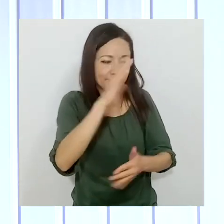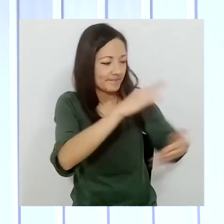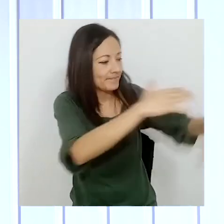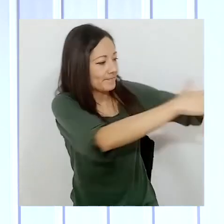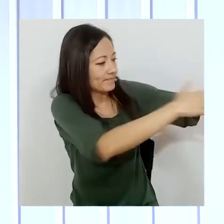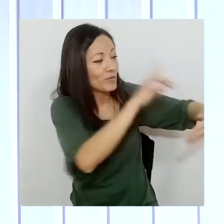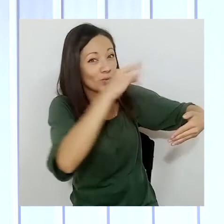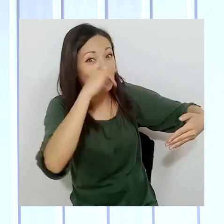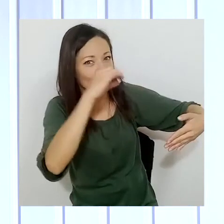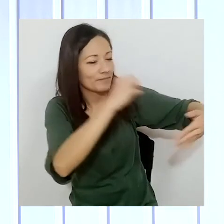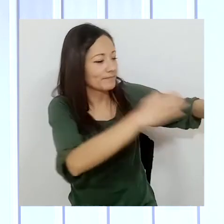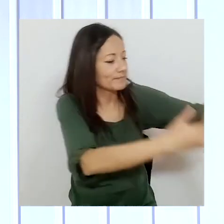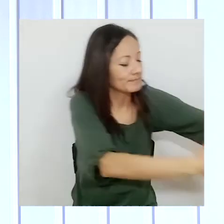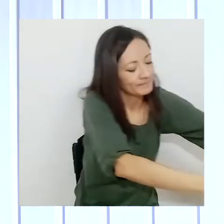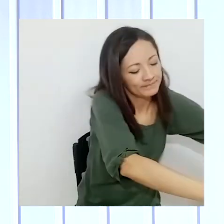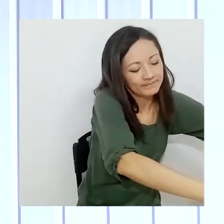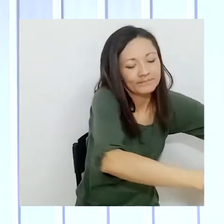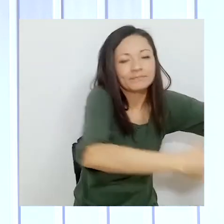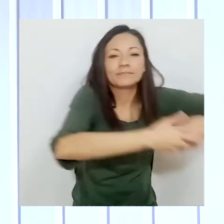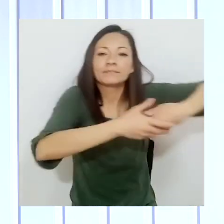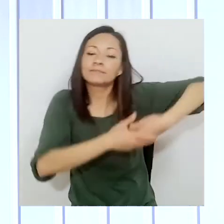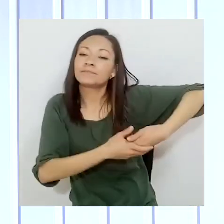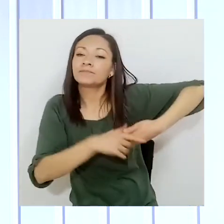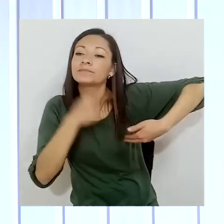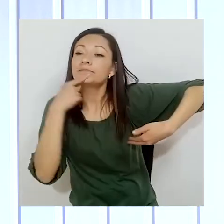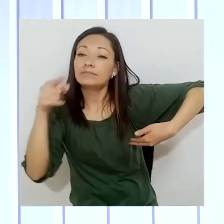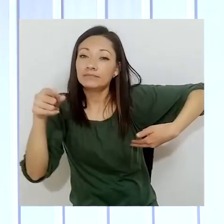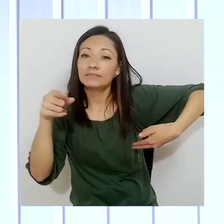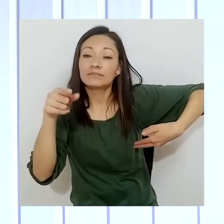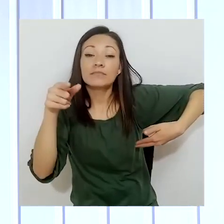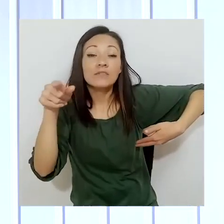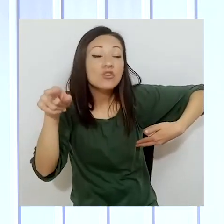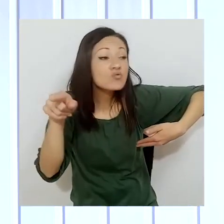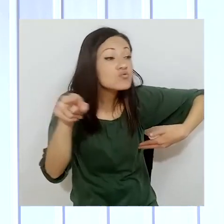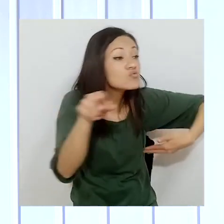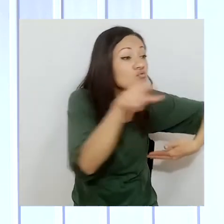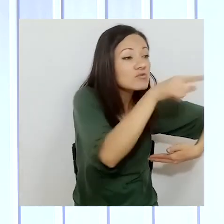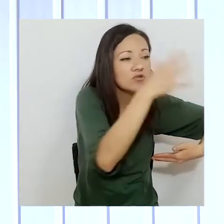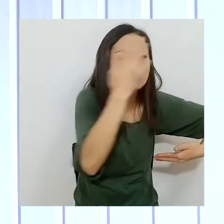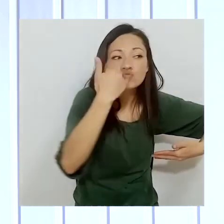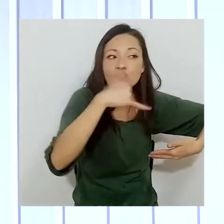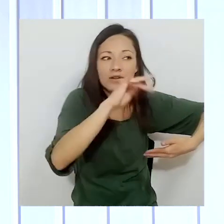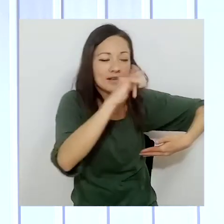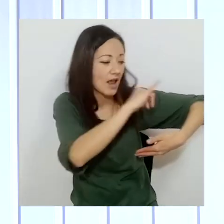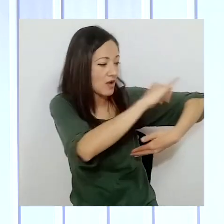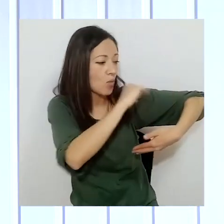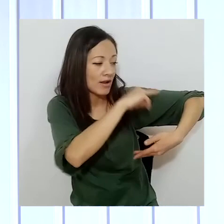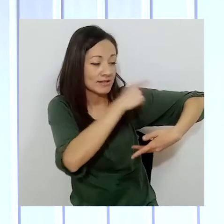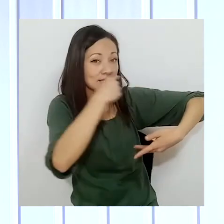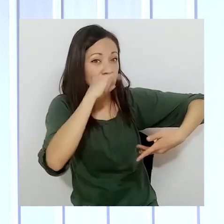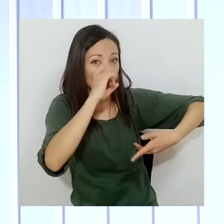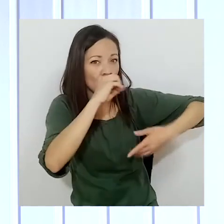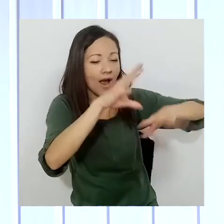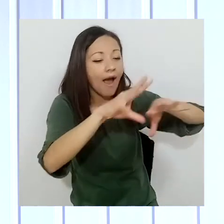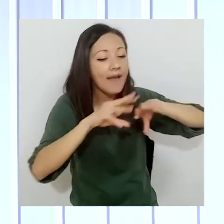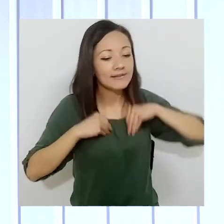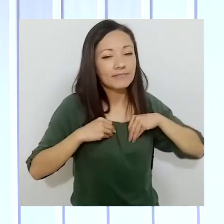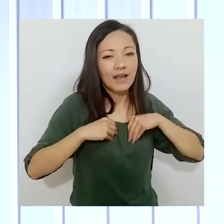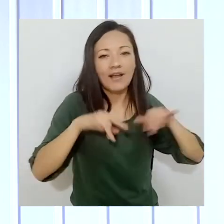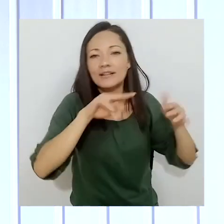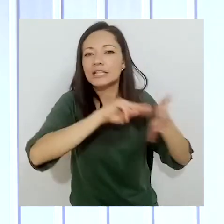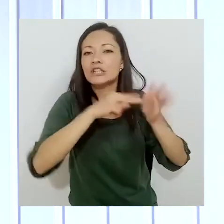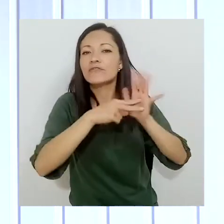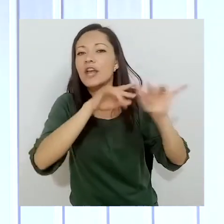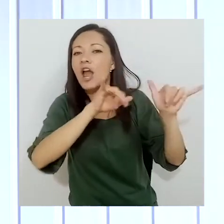tomándole en los brazos les dijo: el que recibe en mi nombre a un niño como este, me recibe a mí, y el que me recibe